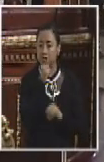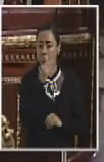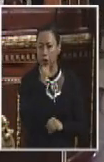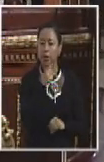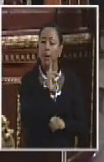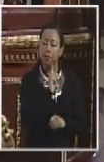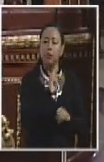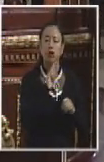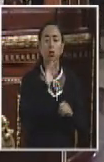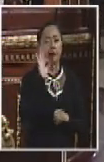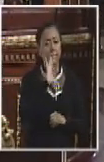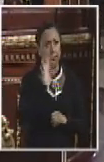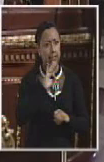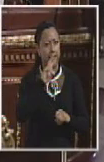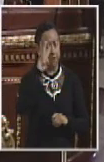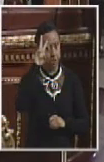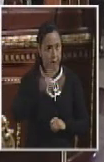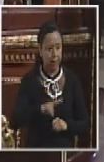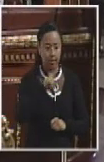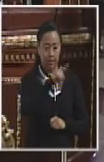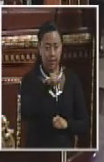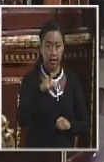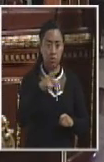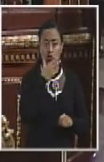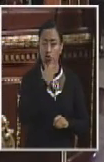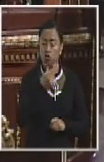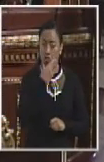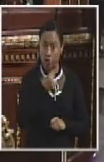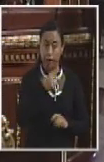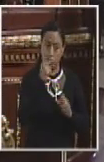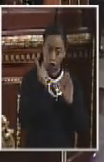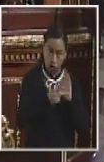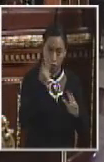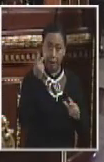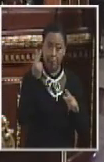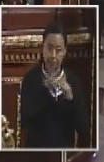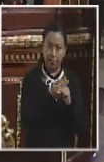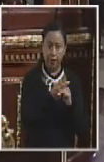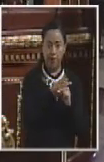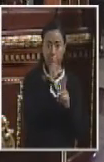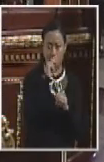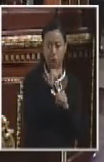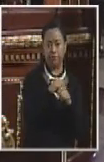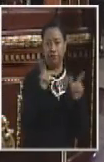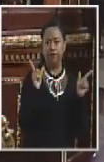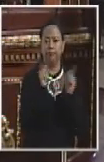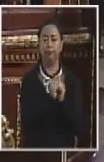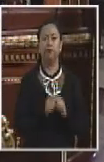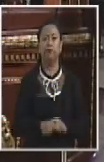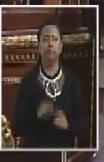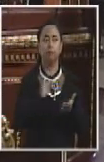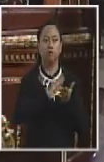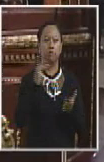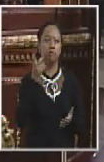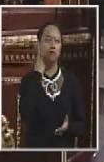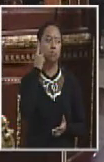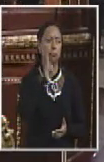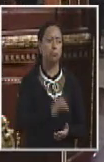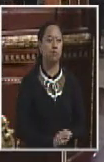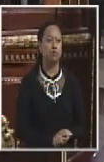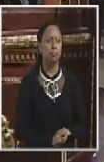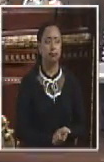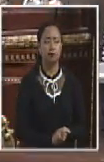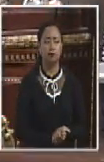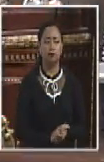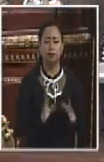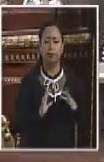delincuentes no volverán a cometer otro delito. Es cuanto. Gracias, diputada.